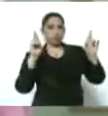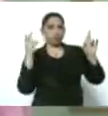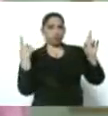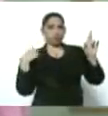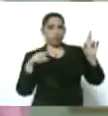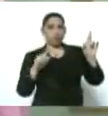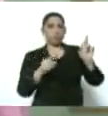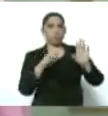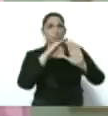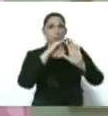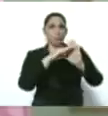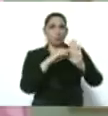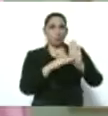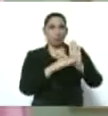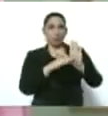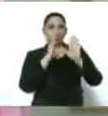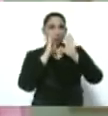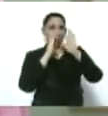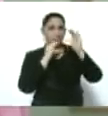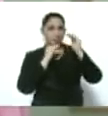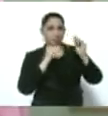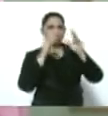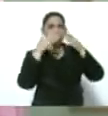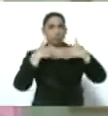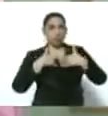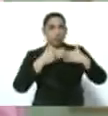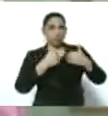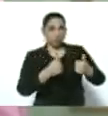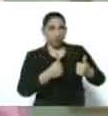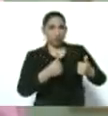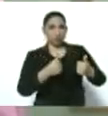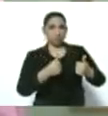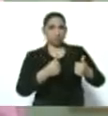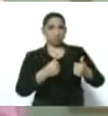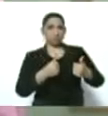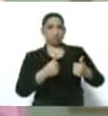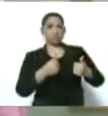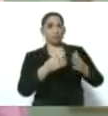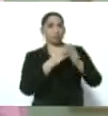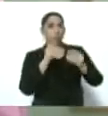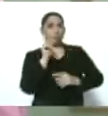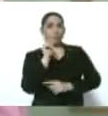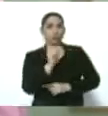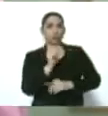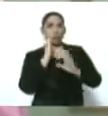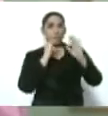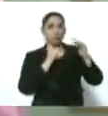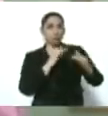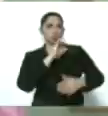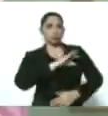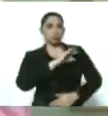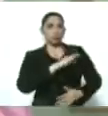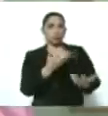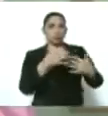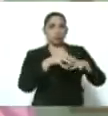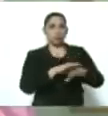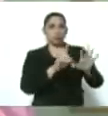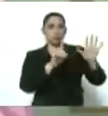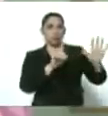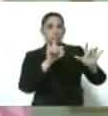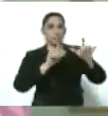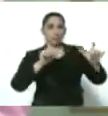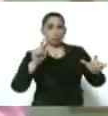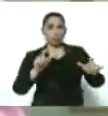los protocolos de atención sanitaria y epidemiológica en los puestos de atención social integral. Uh-huh. Estos 6 casos de